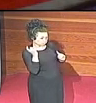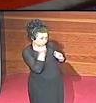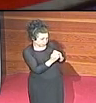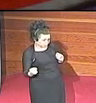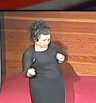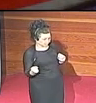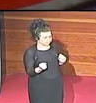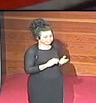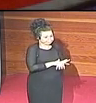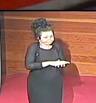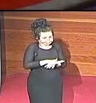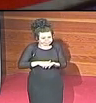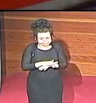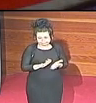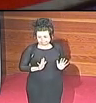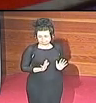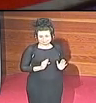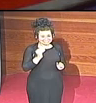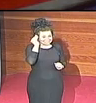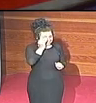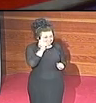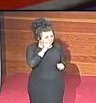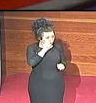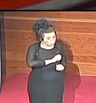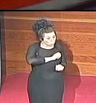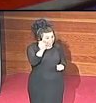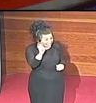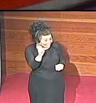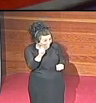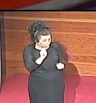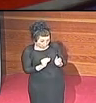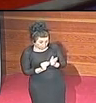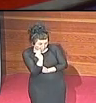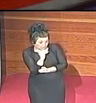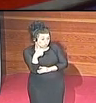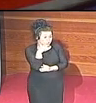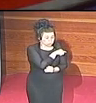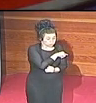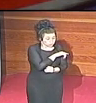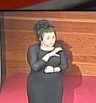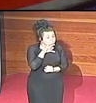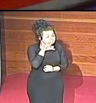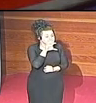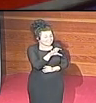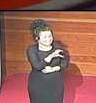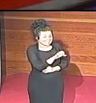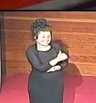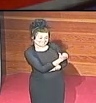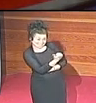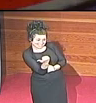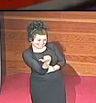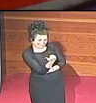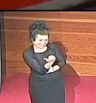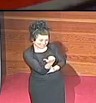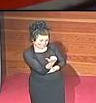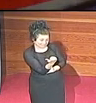Me parece que la resistencia de los ucranianos de origen ruso en el este del país, que es la parte más